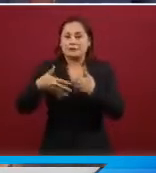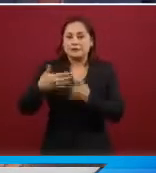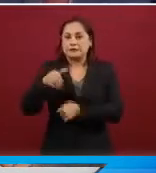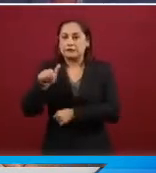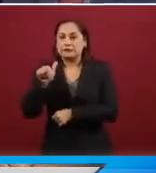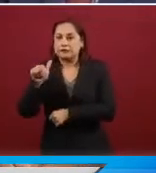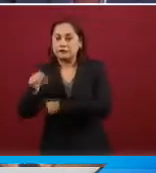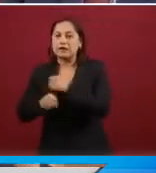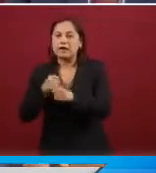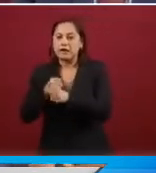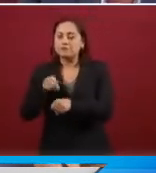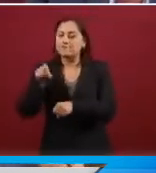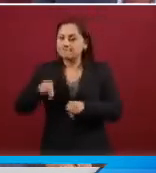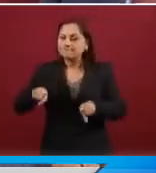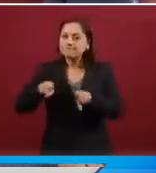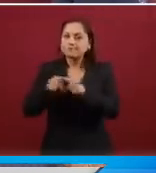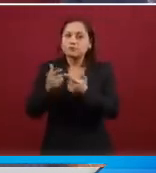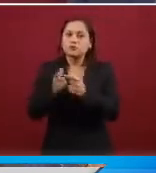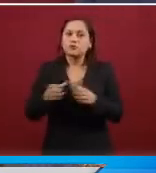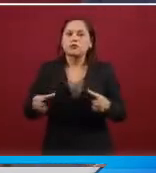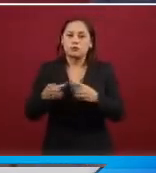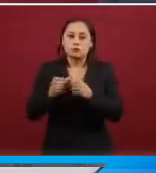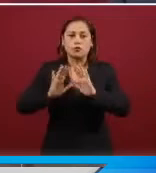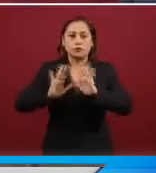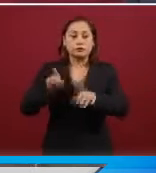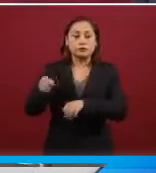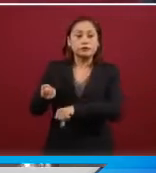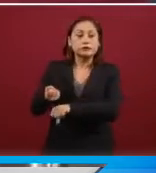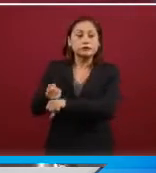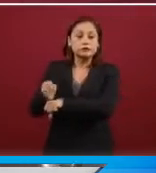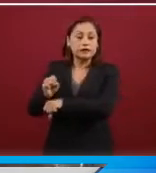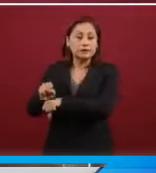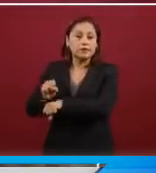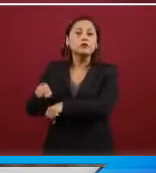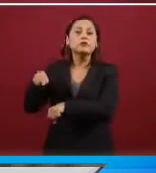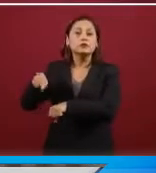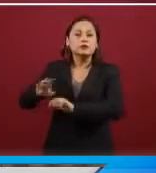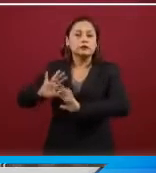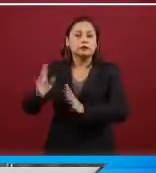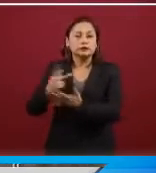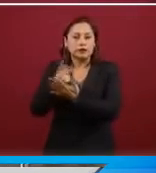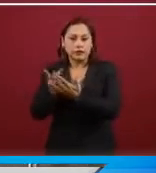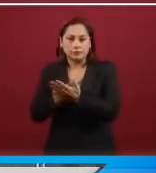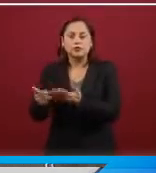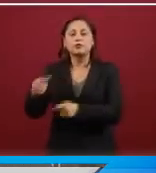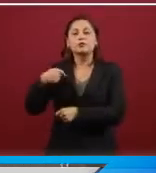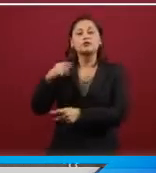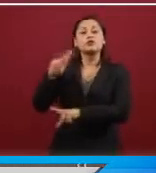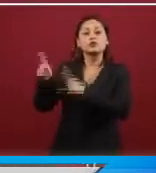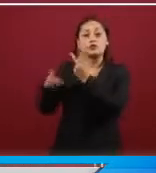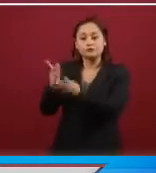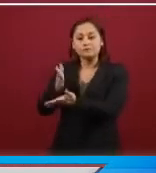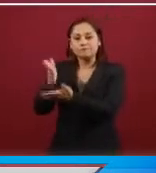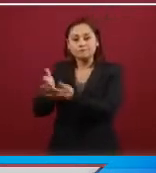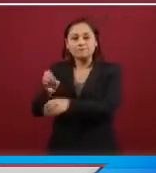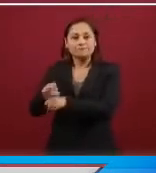El 47% de los migrantes pertenecen a Honduras, con lo que implica prácticamente un éxodo. También se llevarán a cabo estos 2 programas en